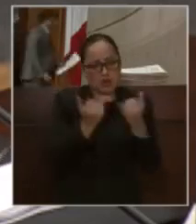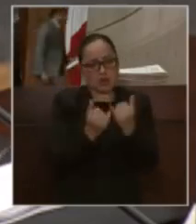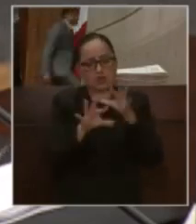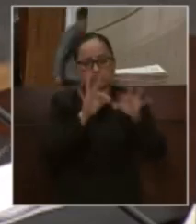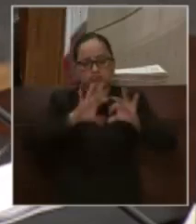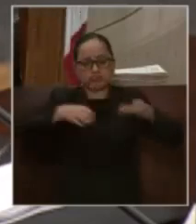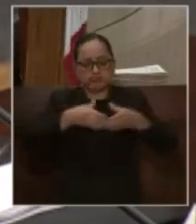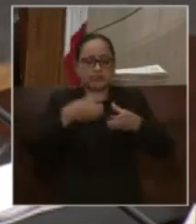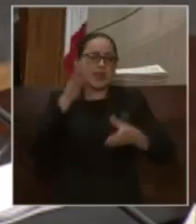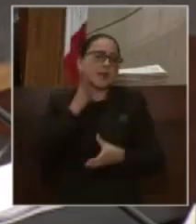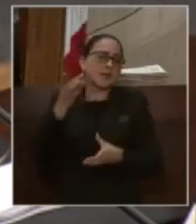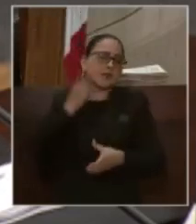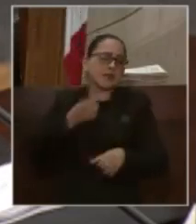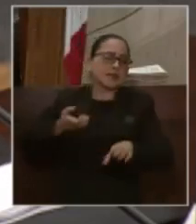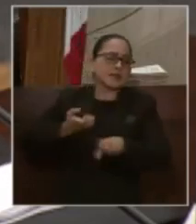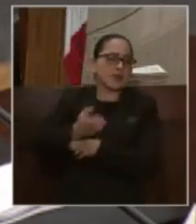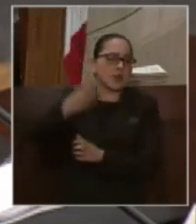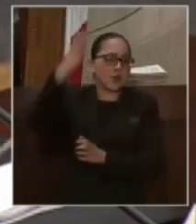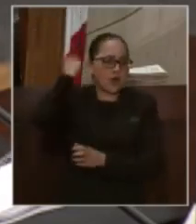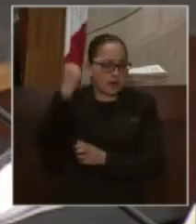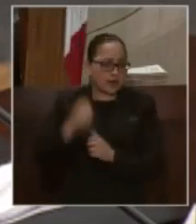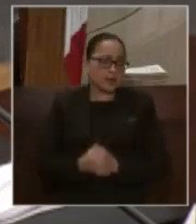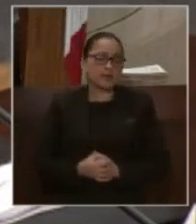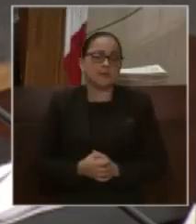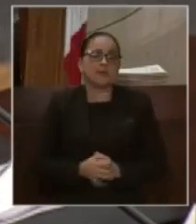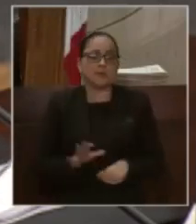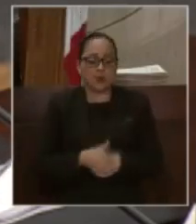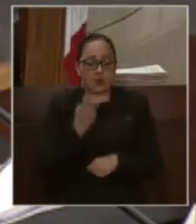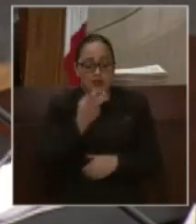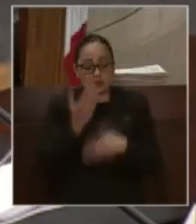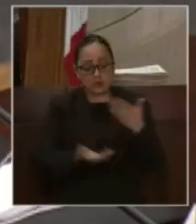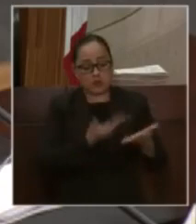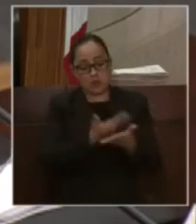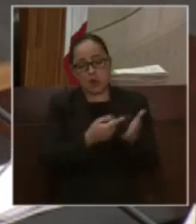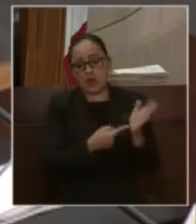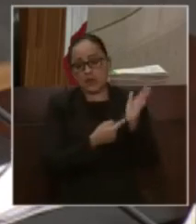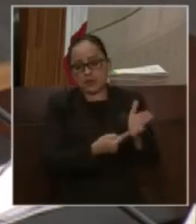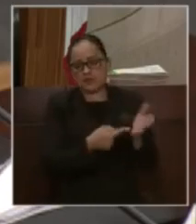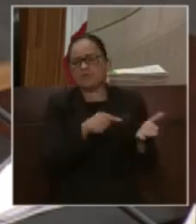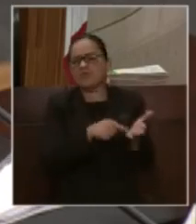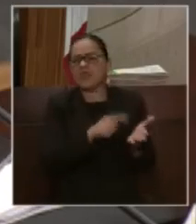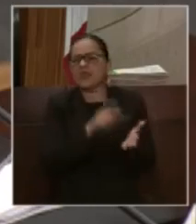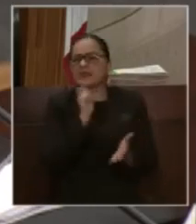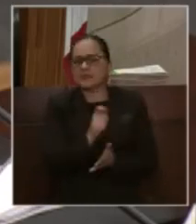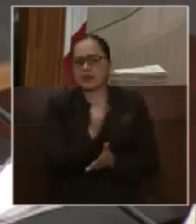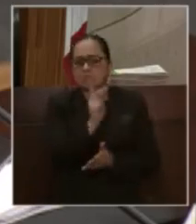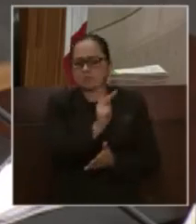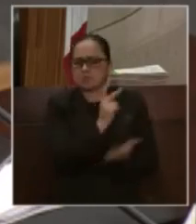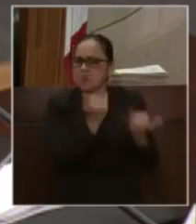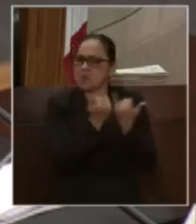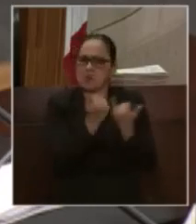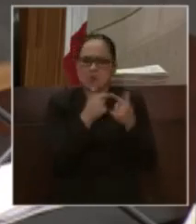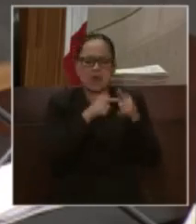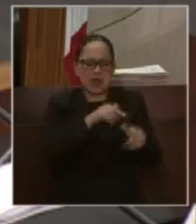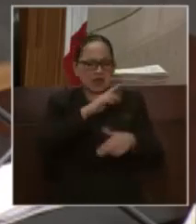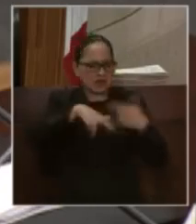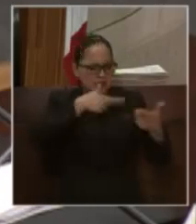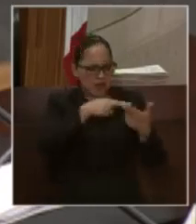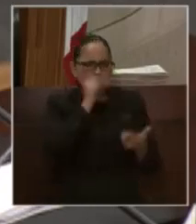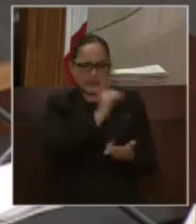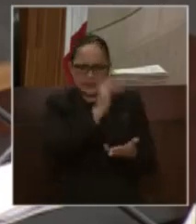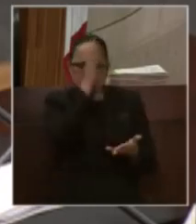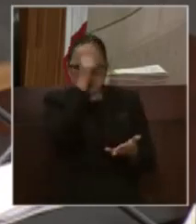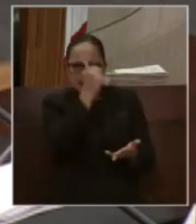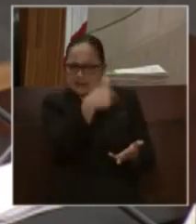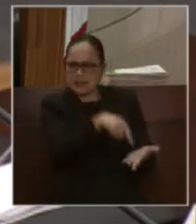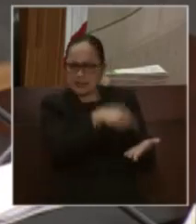del Congreso Local del Estado de Morelos. En el proyecto que se pone a su consideración, se propone confirmar la resolución de la Sala Regional responsable